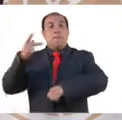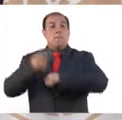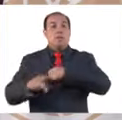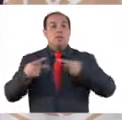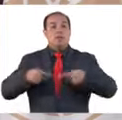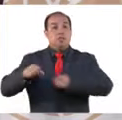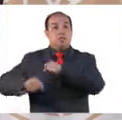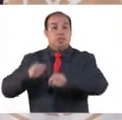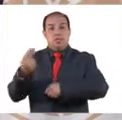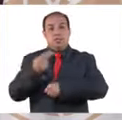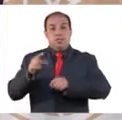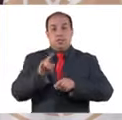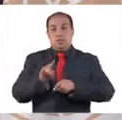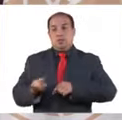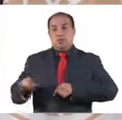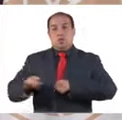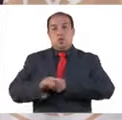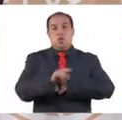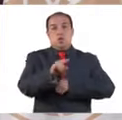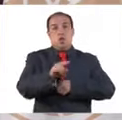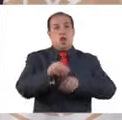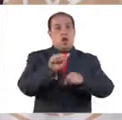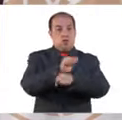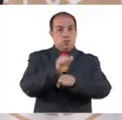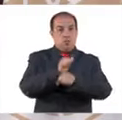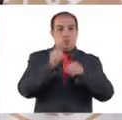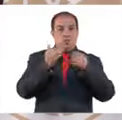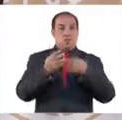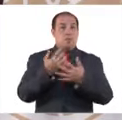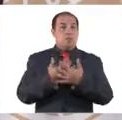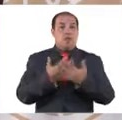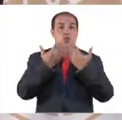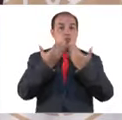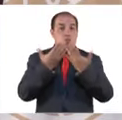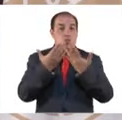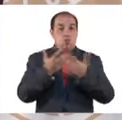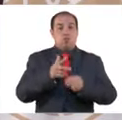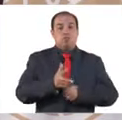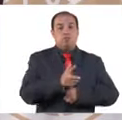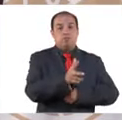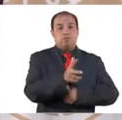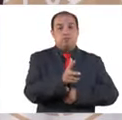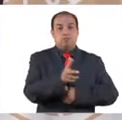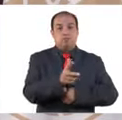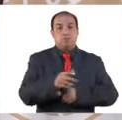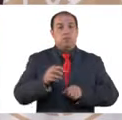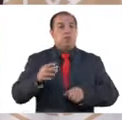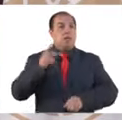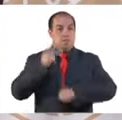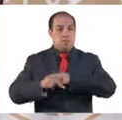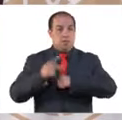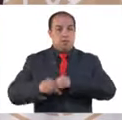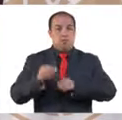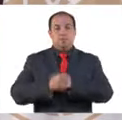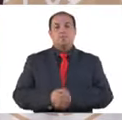del carril, pasar al carril de coches donde no esperan tener ciclistas y ponerse en riesgo. Entonces sí, es un llamado a la responsabilidad de